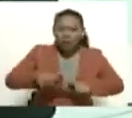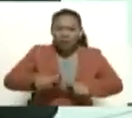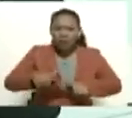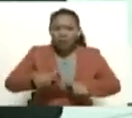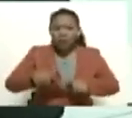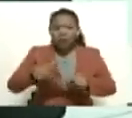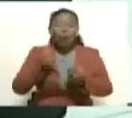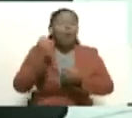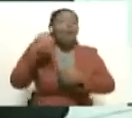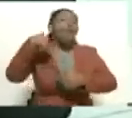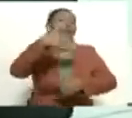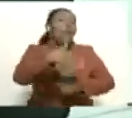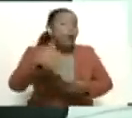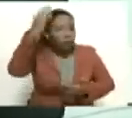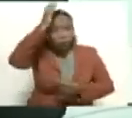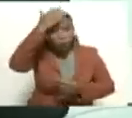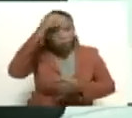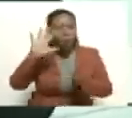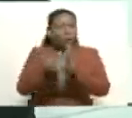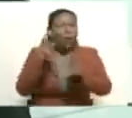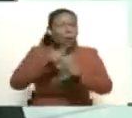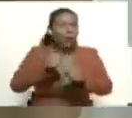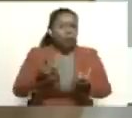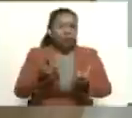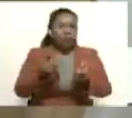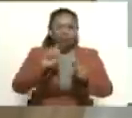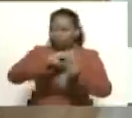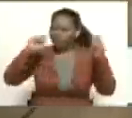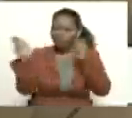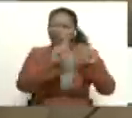petróleo? Muy por el contrario.